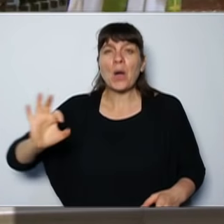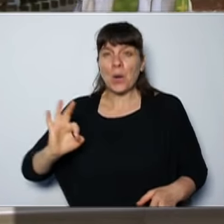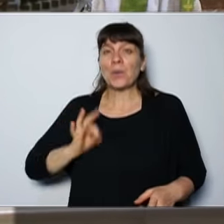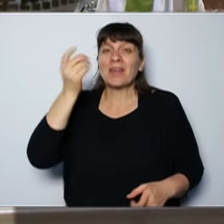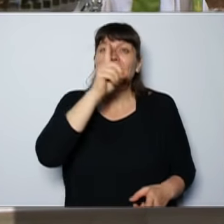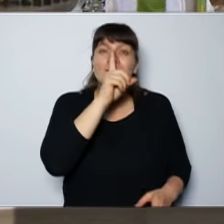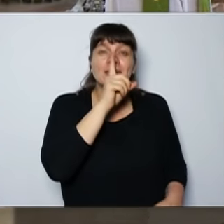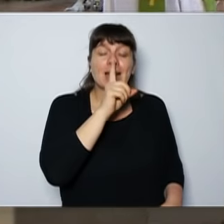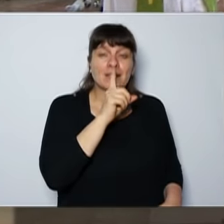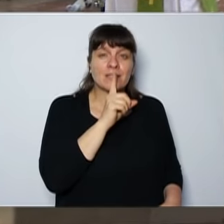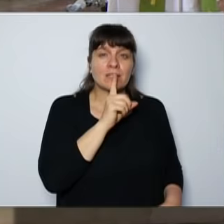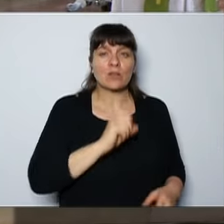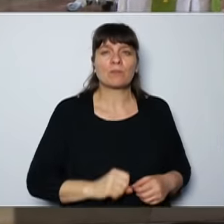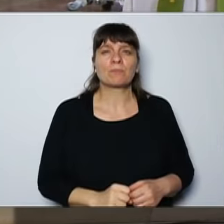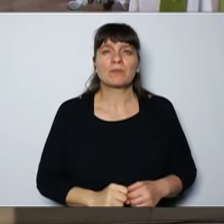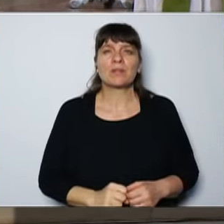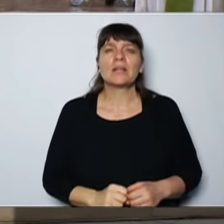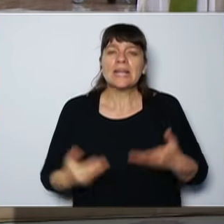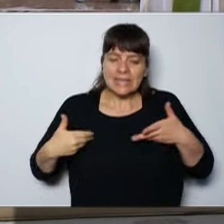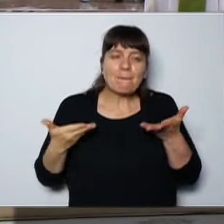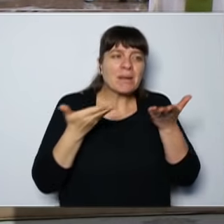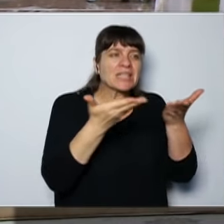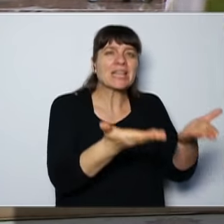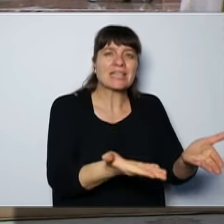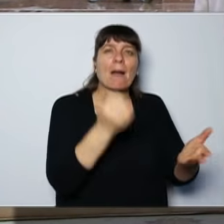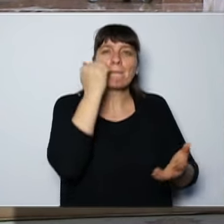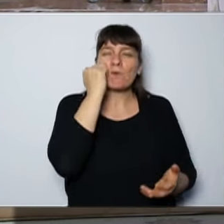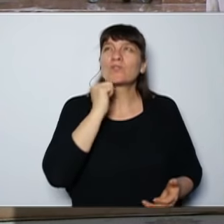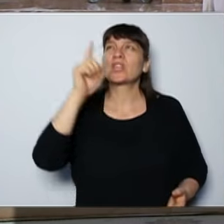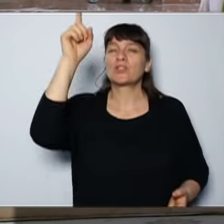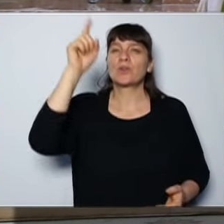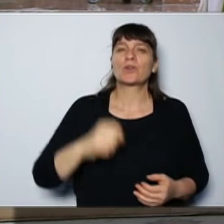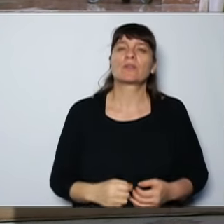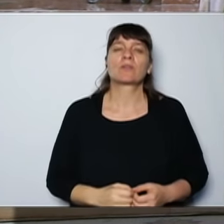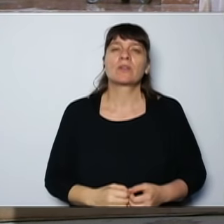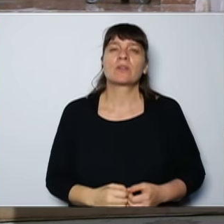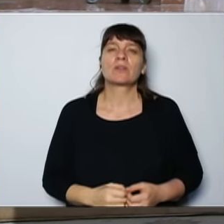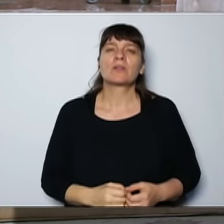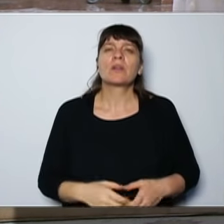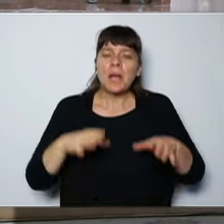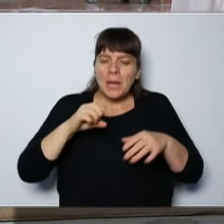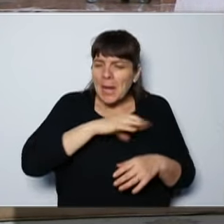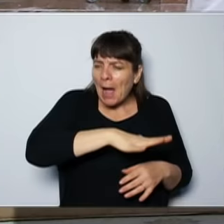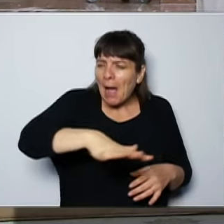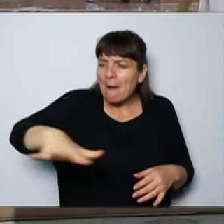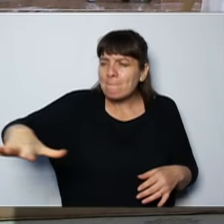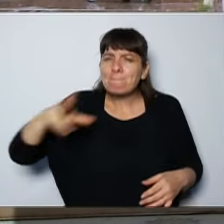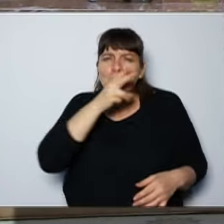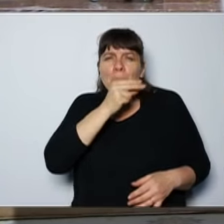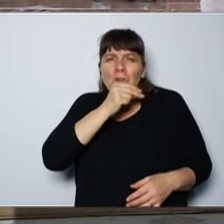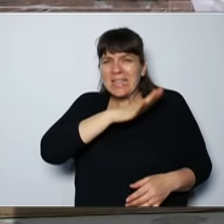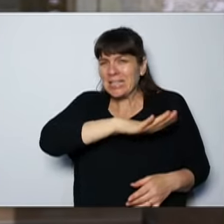vida y silencio. Te presentamos, Señor, campo y desierto,